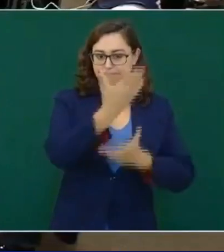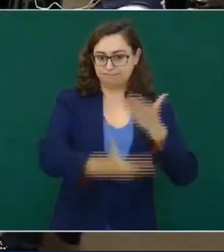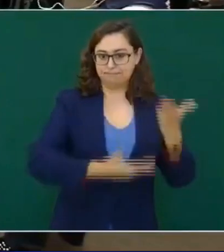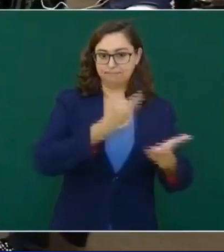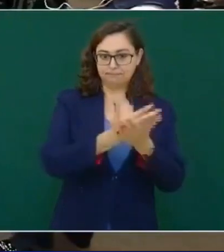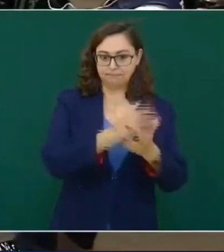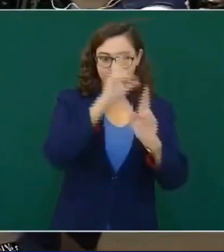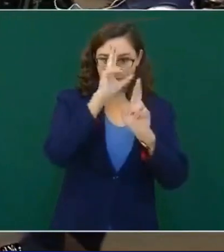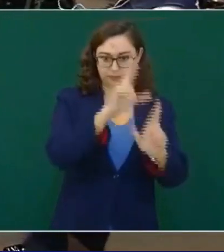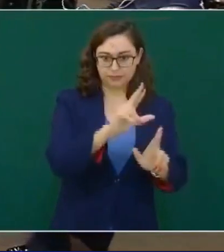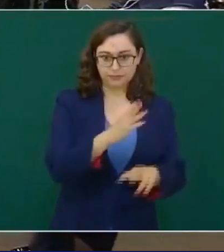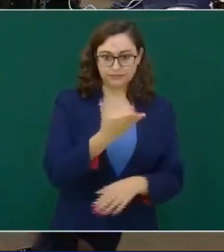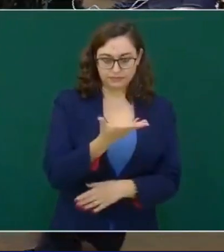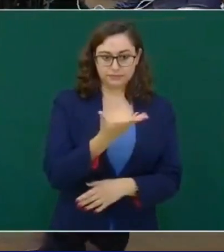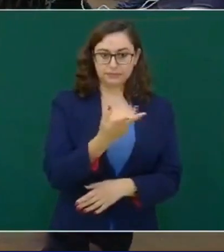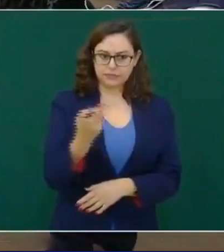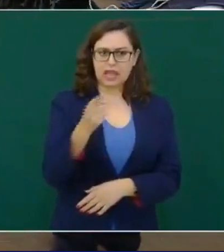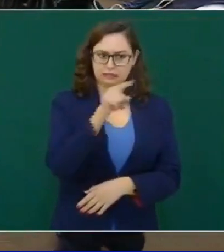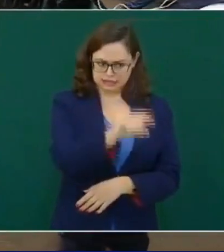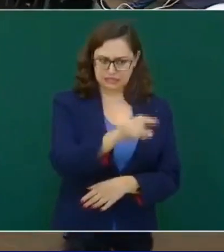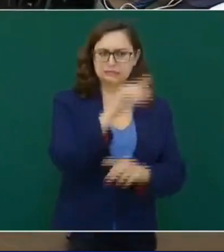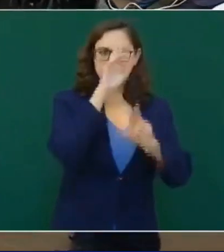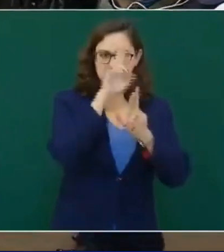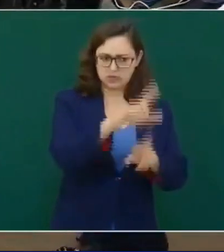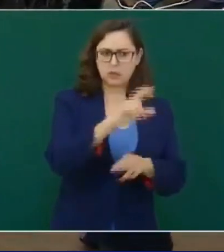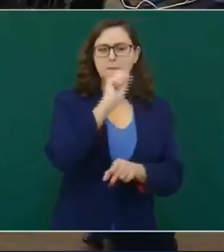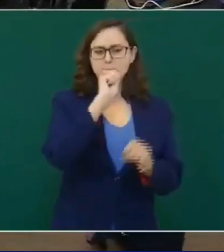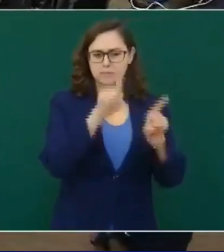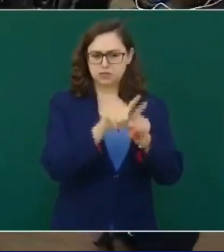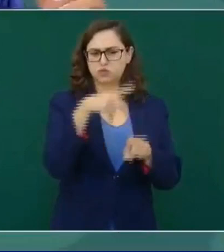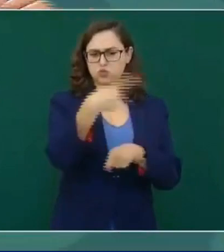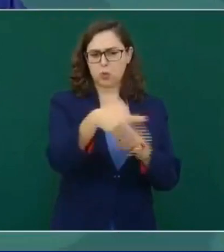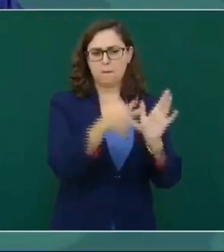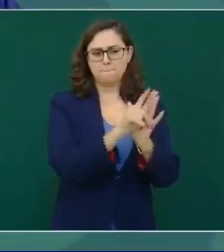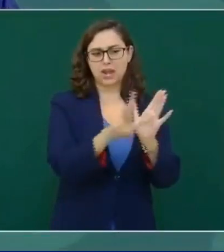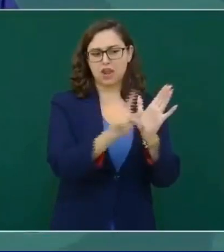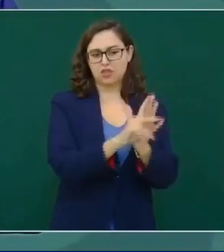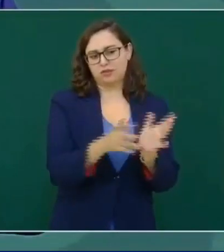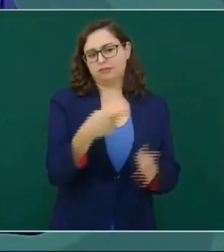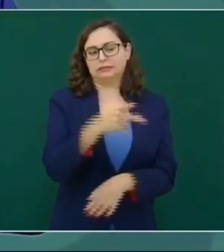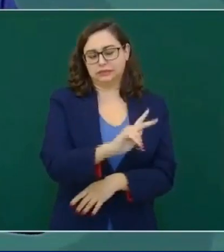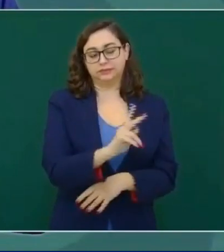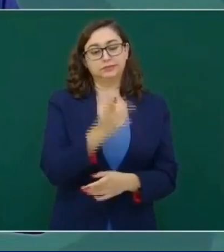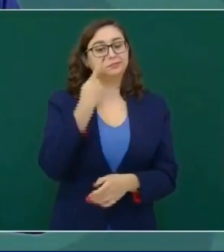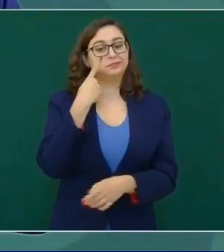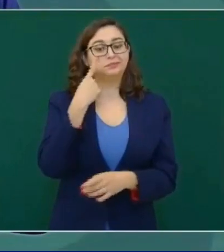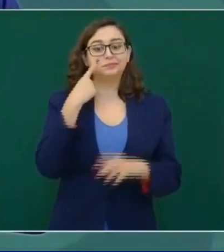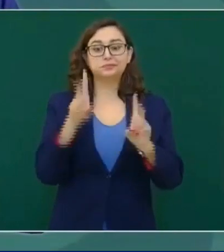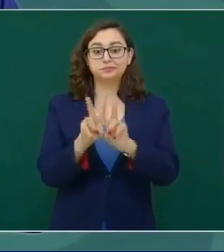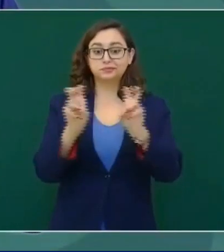a ti sobre todo y a tu periódico. Es como lo de los impuestos.